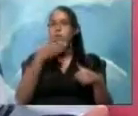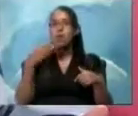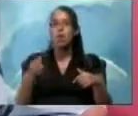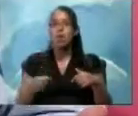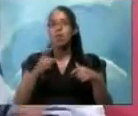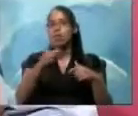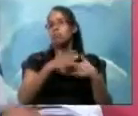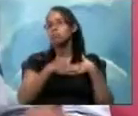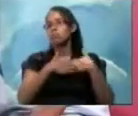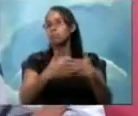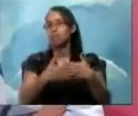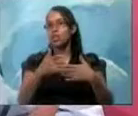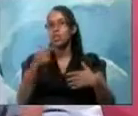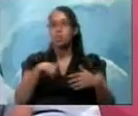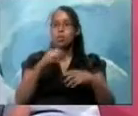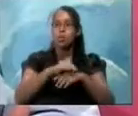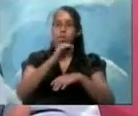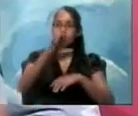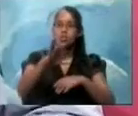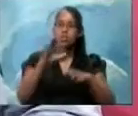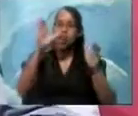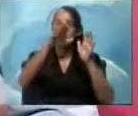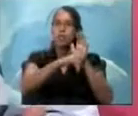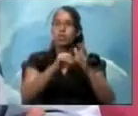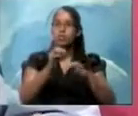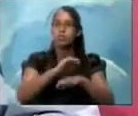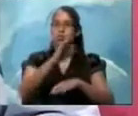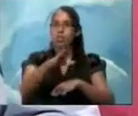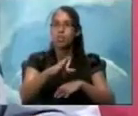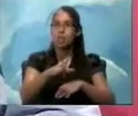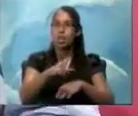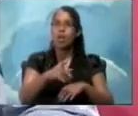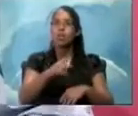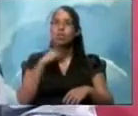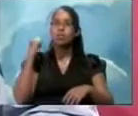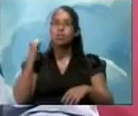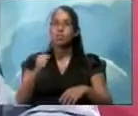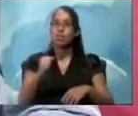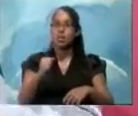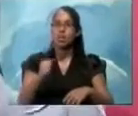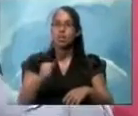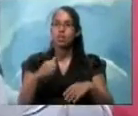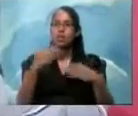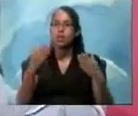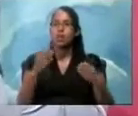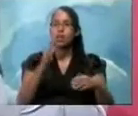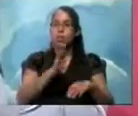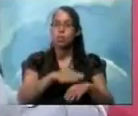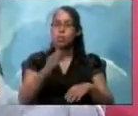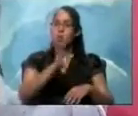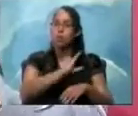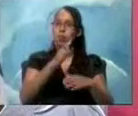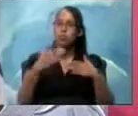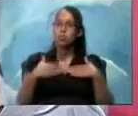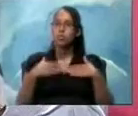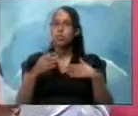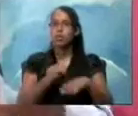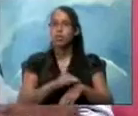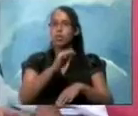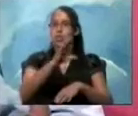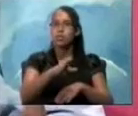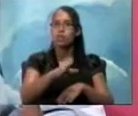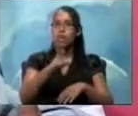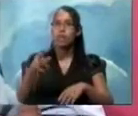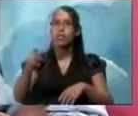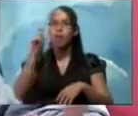parezca. Ya le voy a soltar a Barrabá, le voy a soltar al criminal, cueste que por mí yo le hubiera soltado a